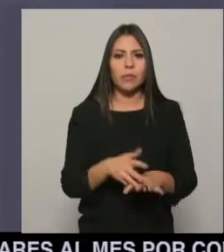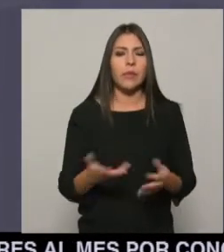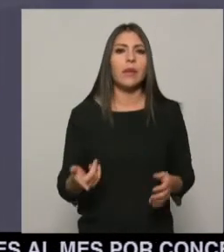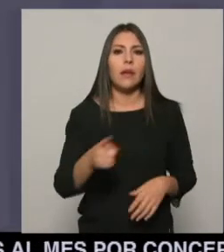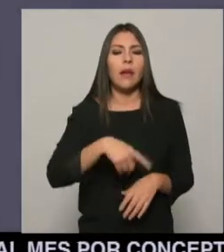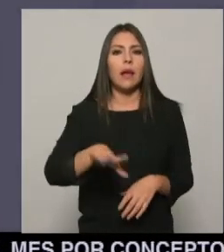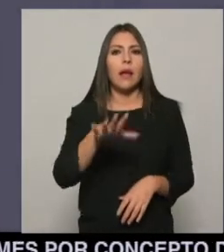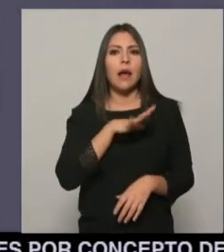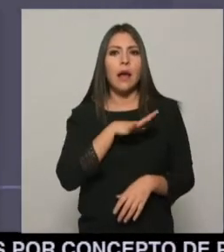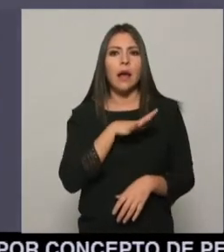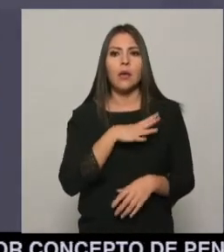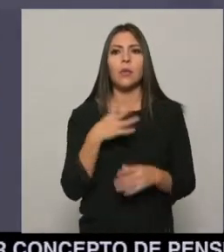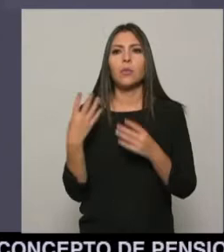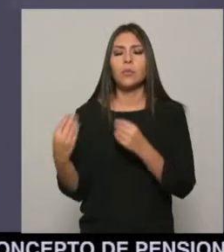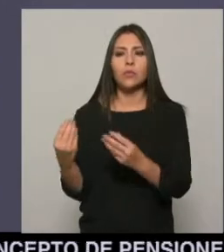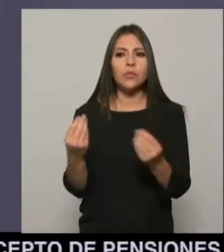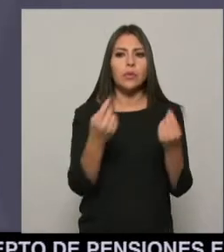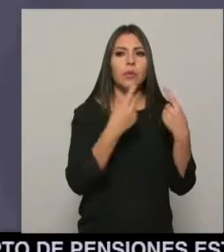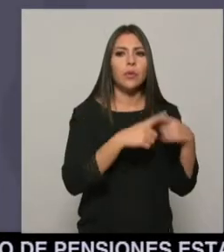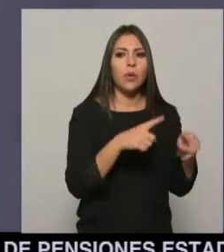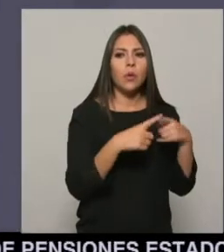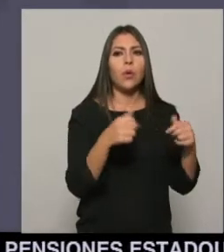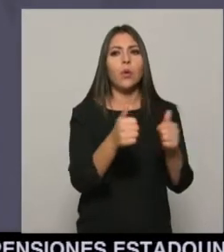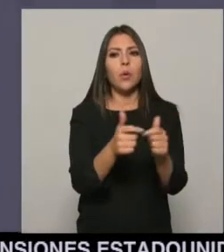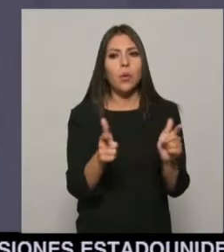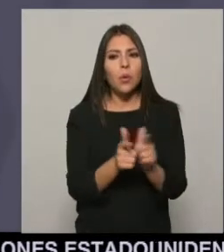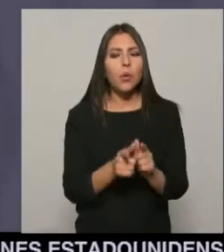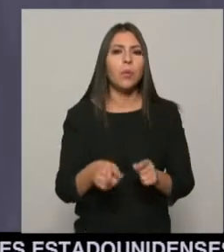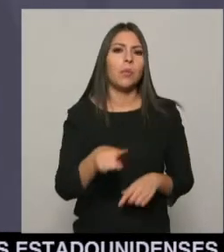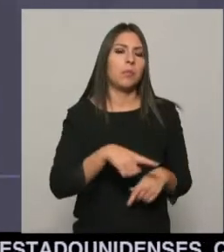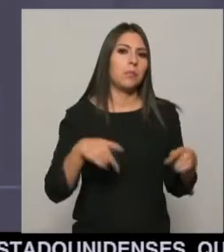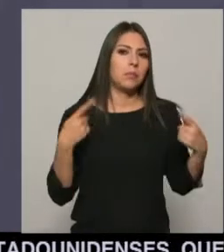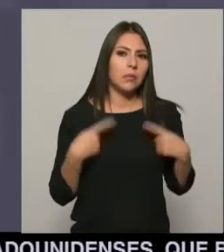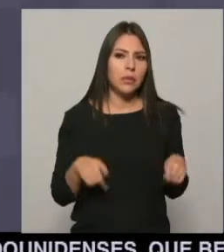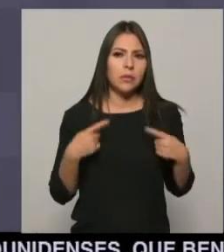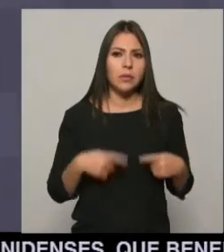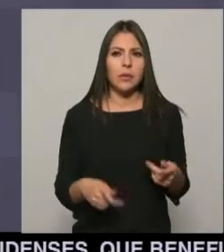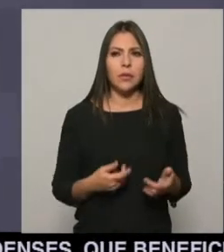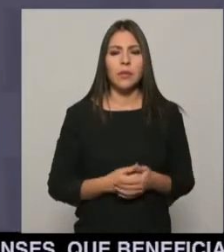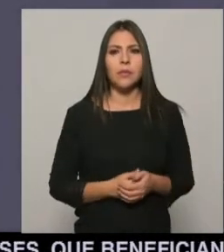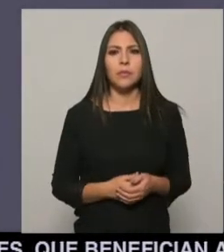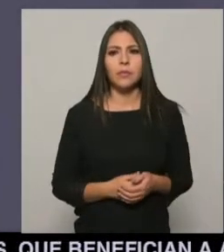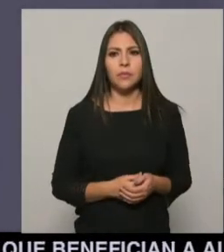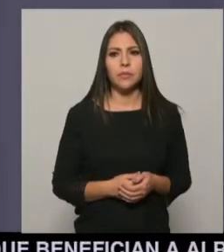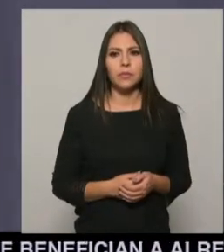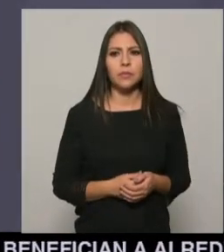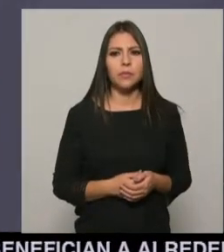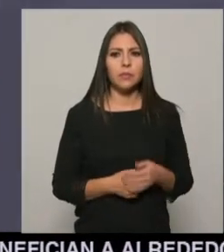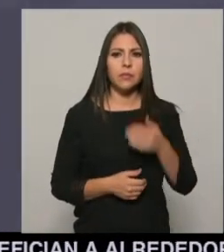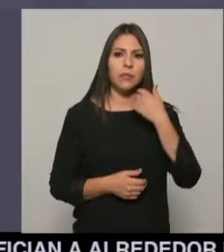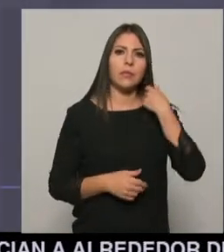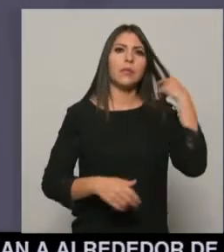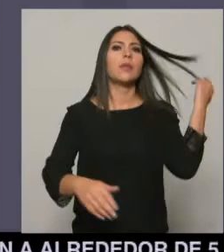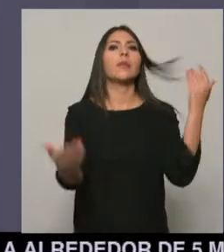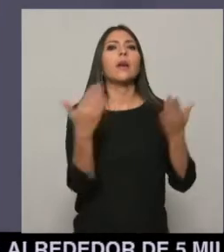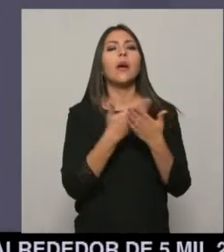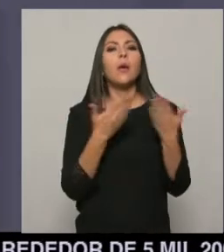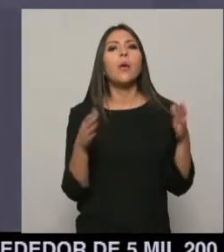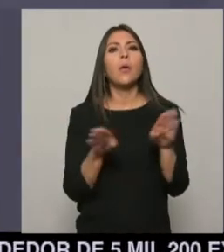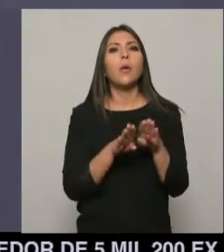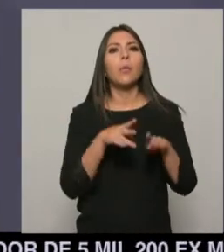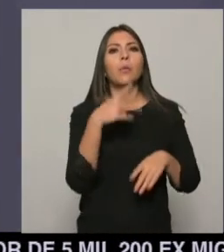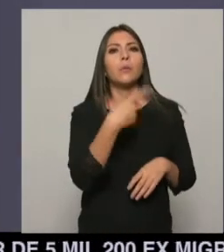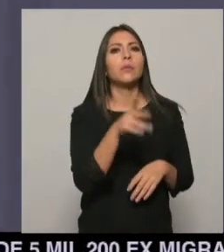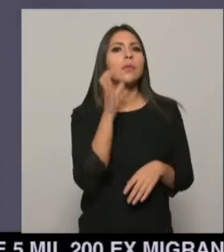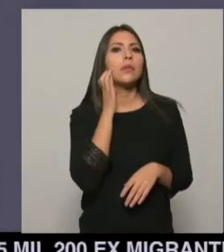que se construye entre muchos grupos, sectores, ciudadanos. Y pues lo que necesitamos hacer es cómo ese Congreso que representa